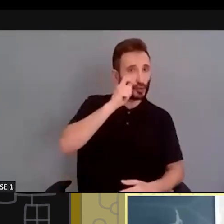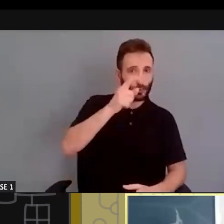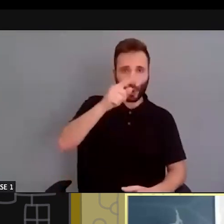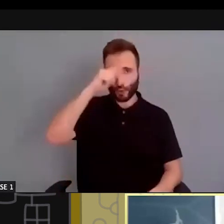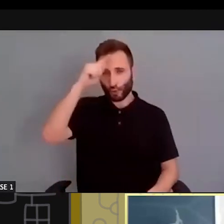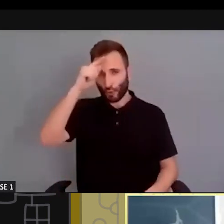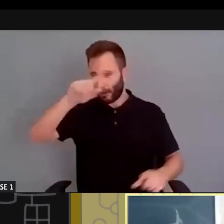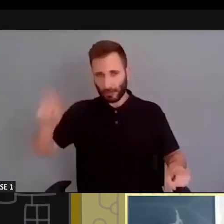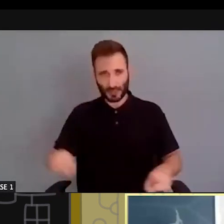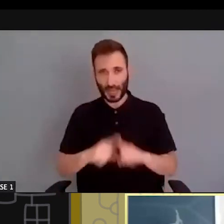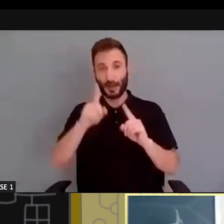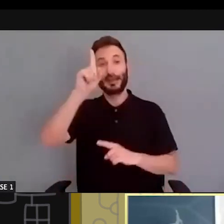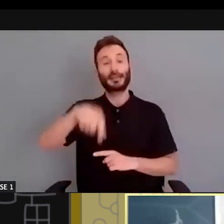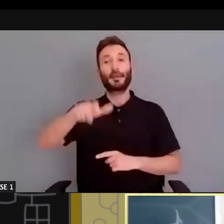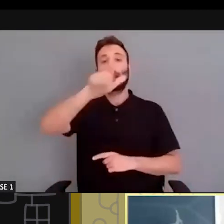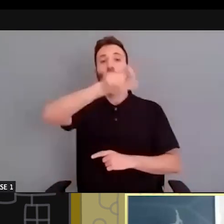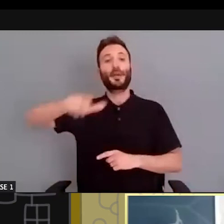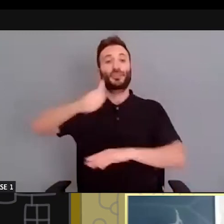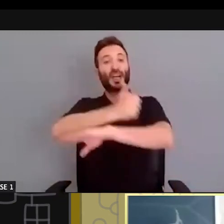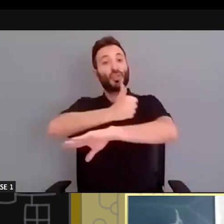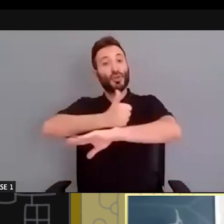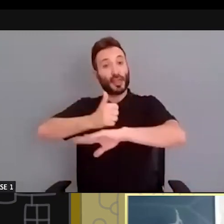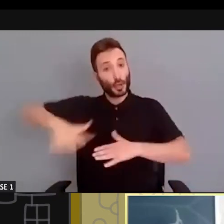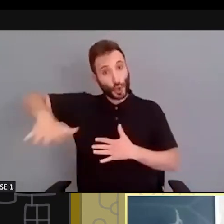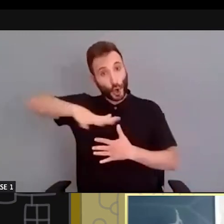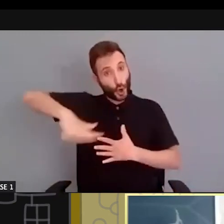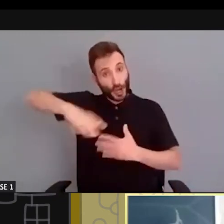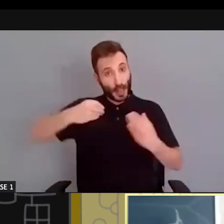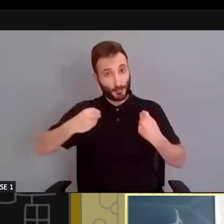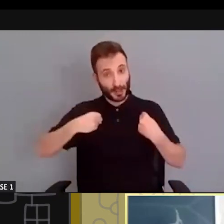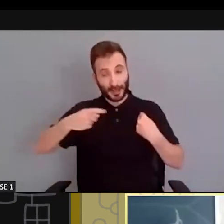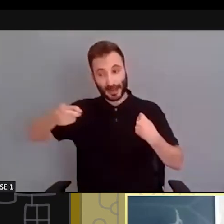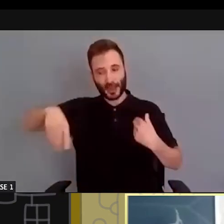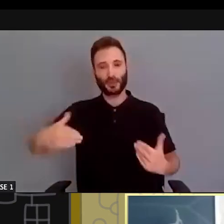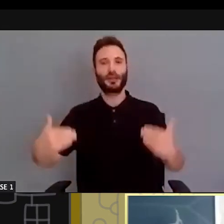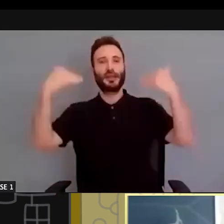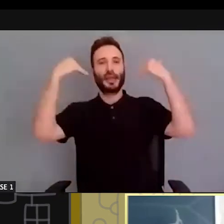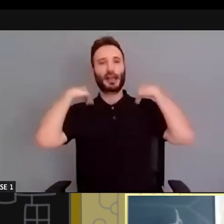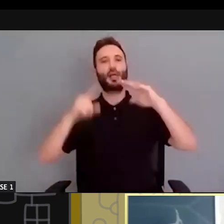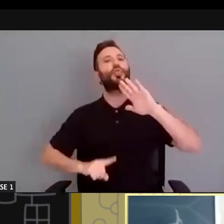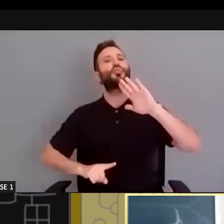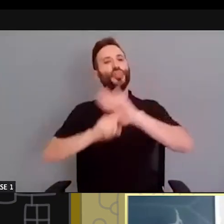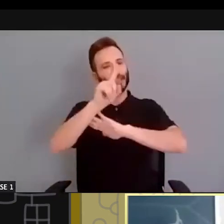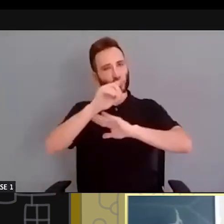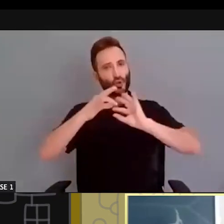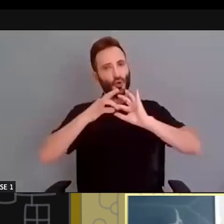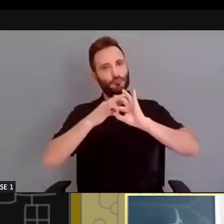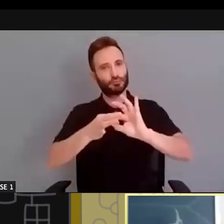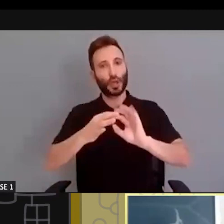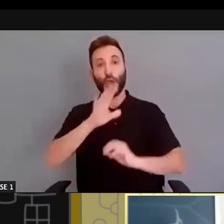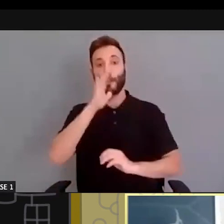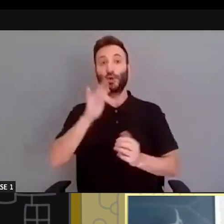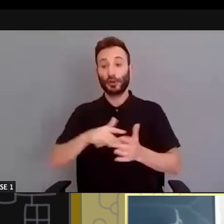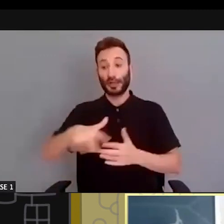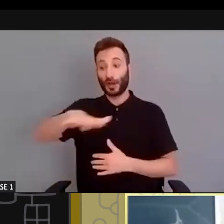Luego que la población local sea la que lleve la batuta en el desarrollo, porque si hay rechazo